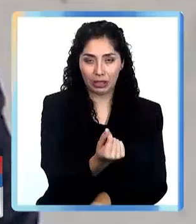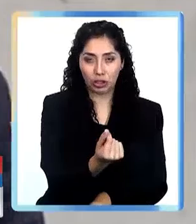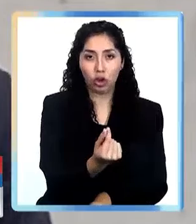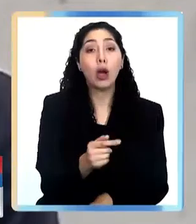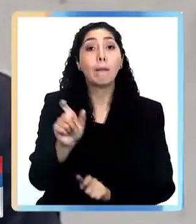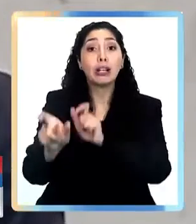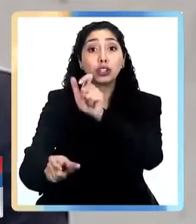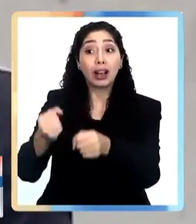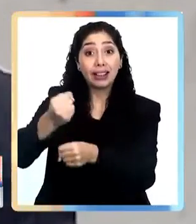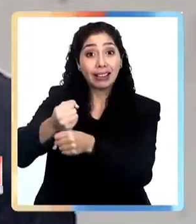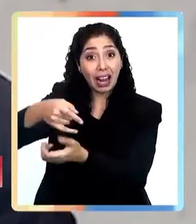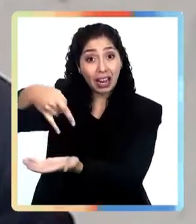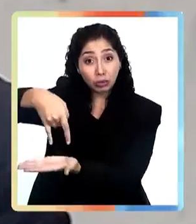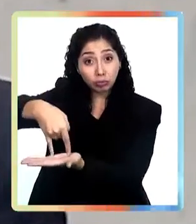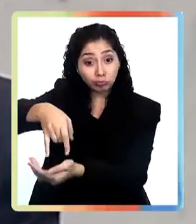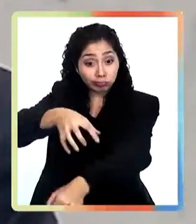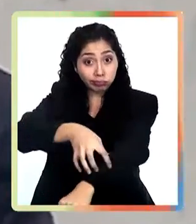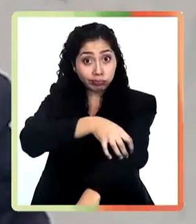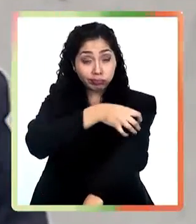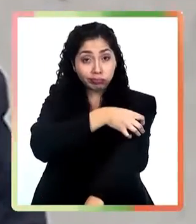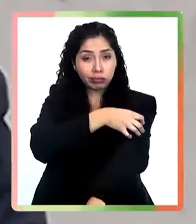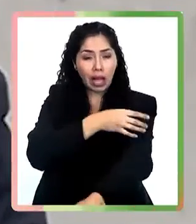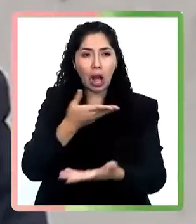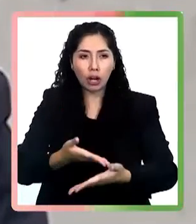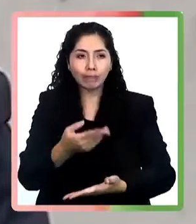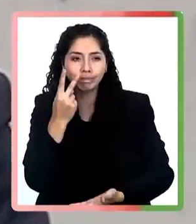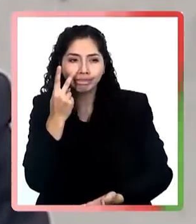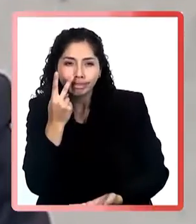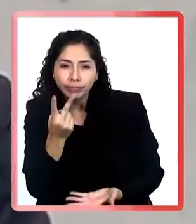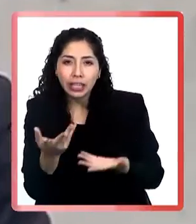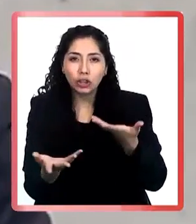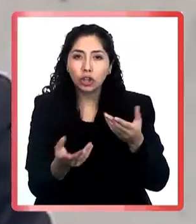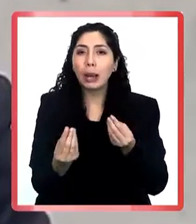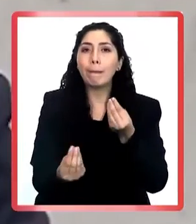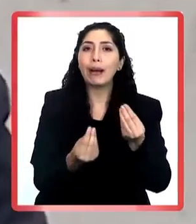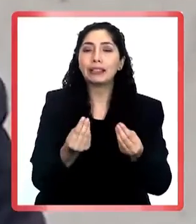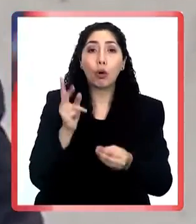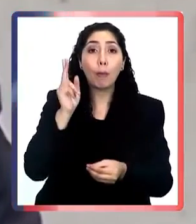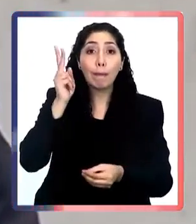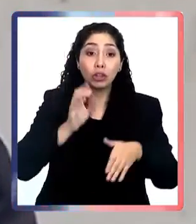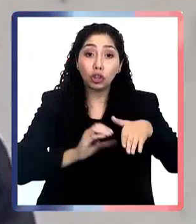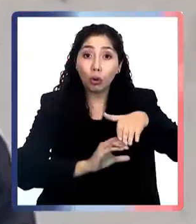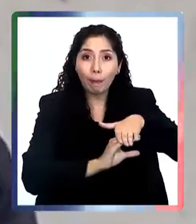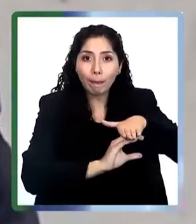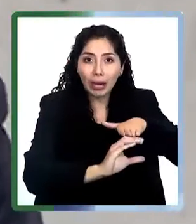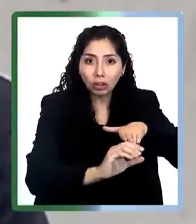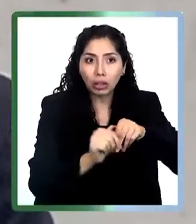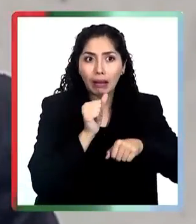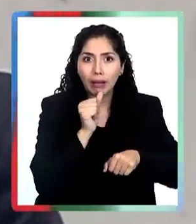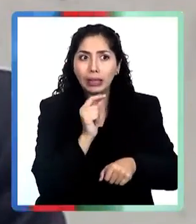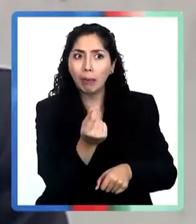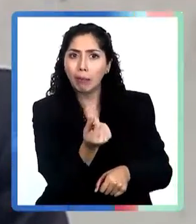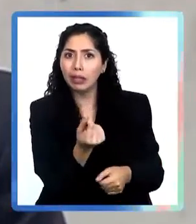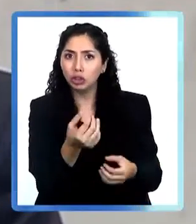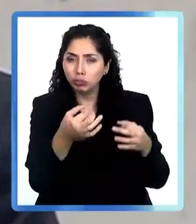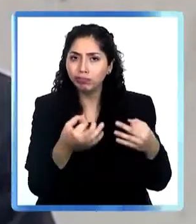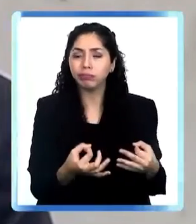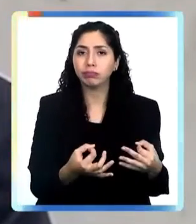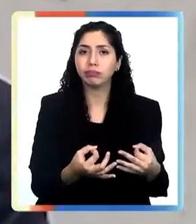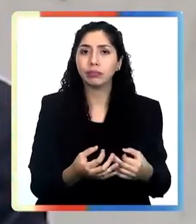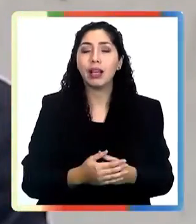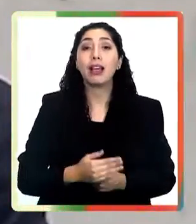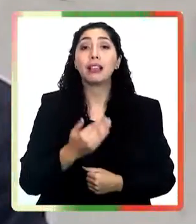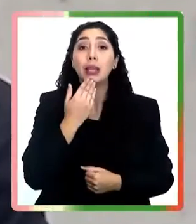distintas regiones estamos estudiando las alternativas para los casos del transporte público no regulado inyectamos